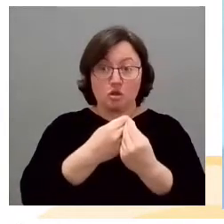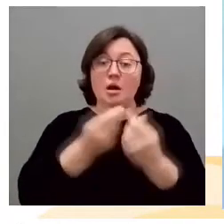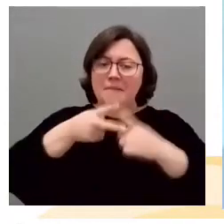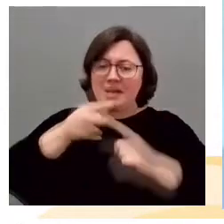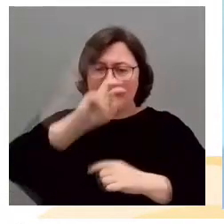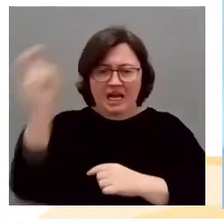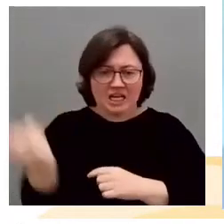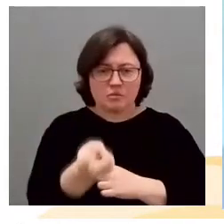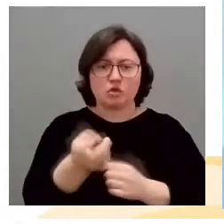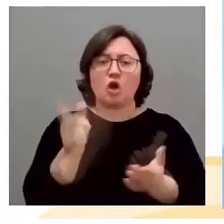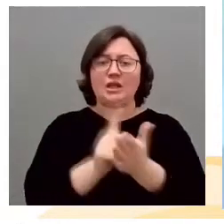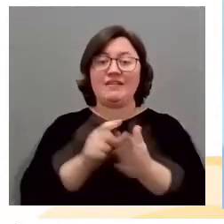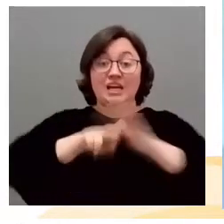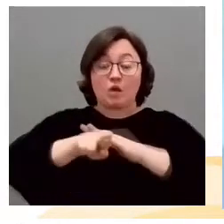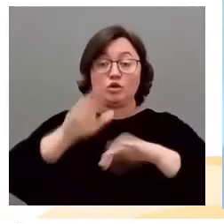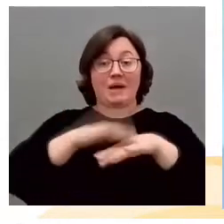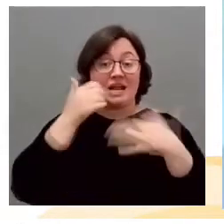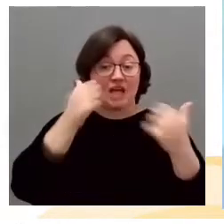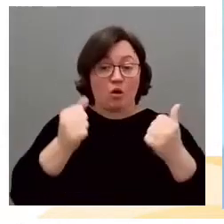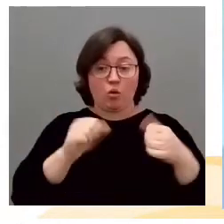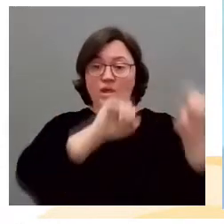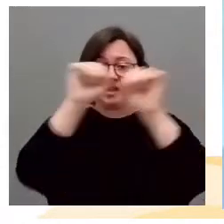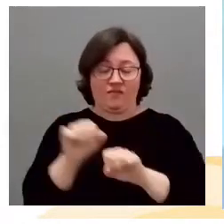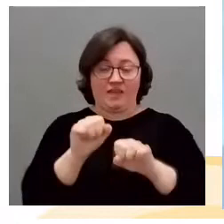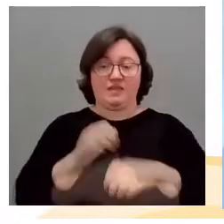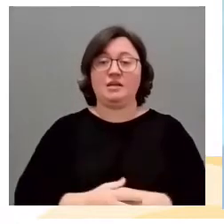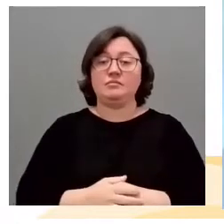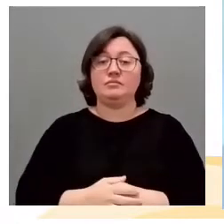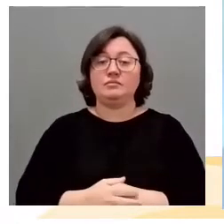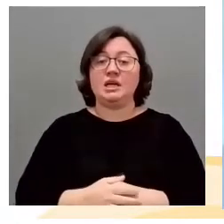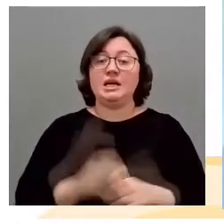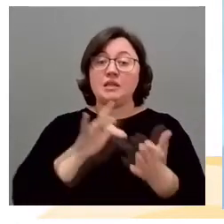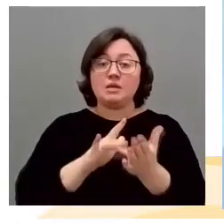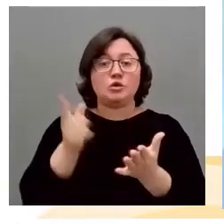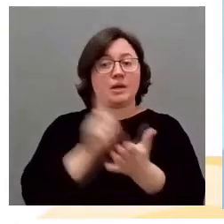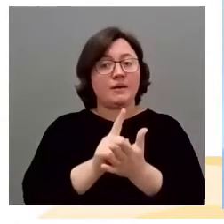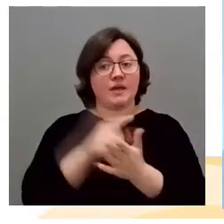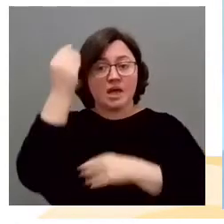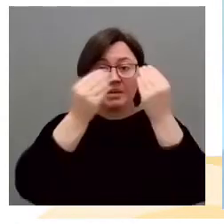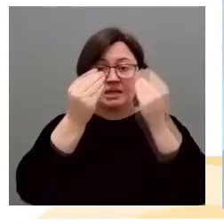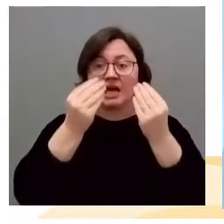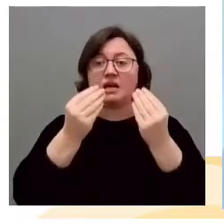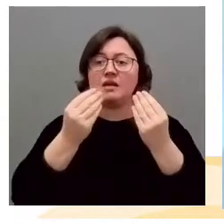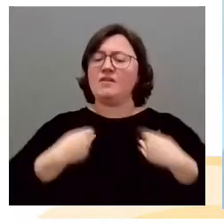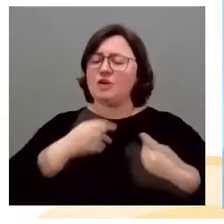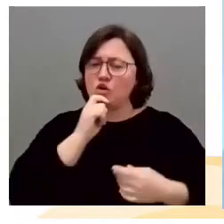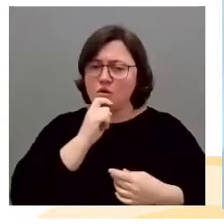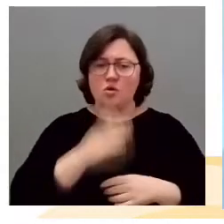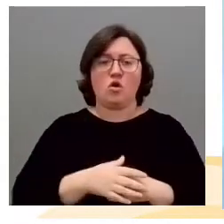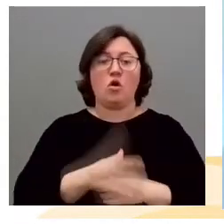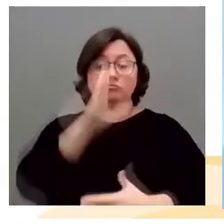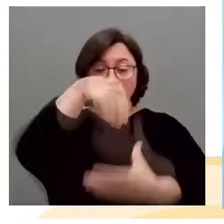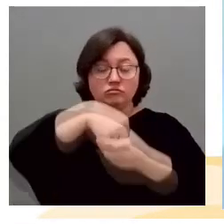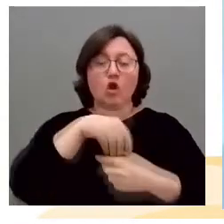Tenemos que volver a pensar cómo queremos vivir, incorporar lo que hemos aprendido durante esta época, incluir aún